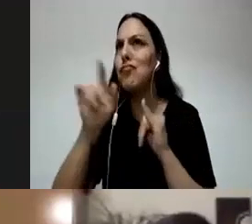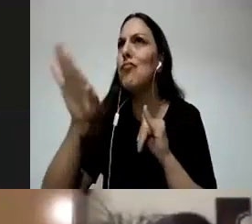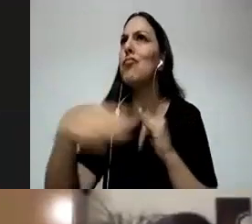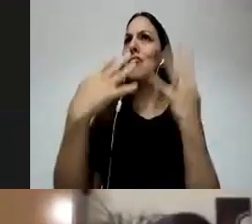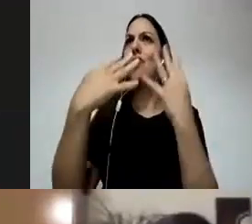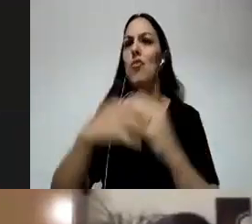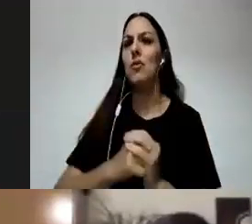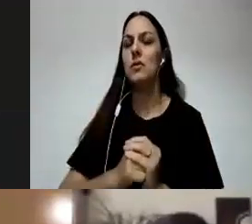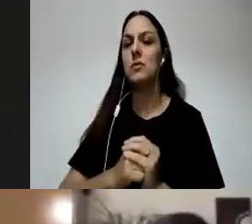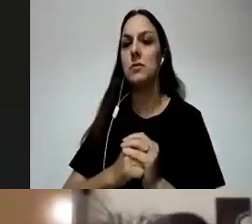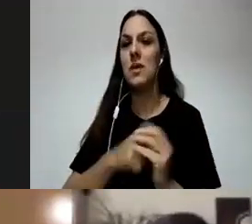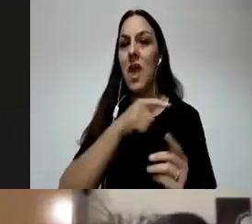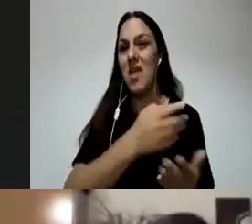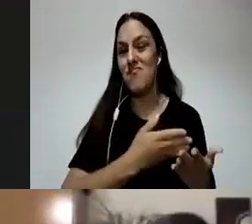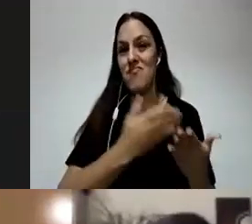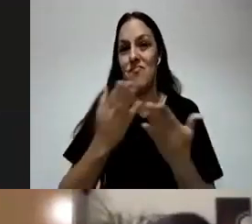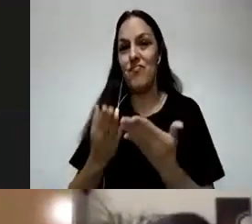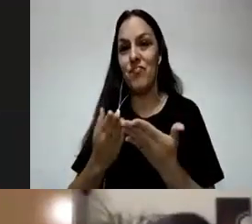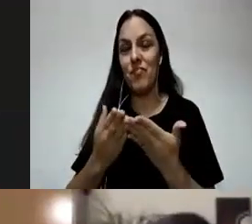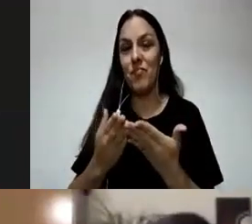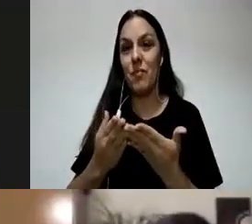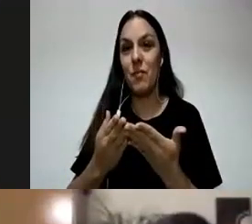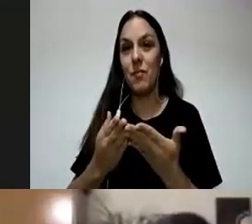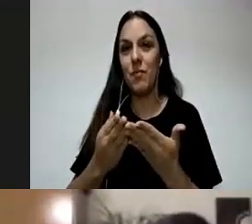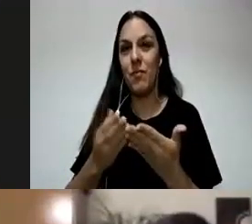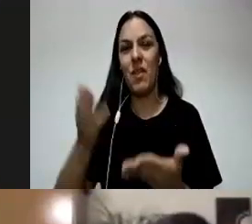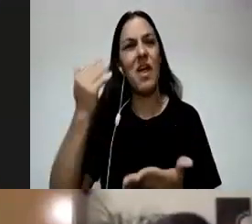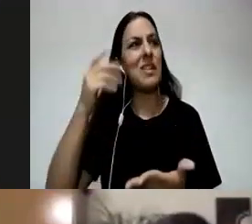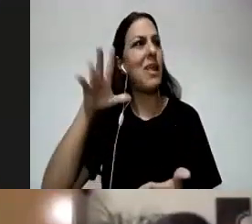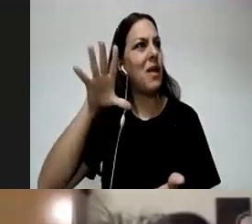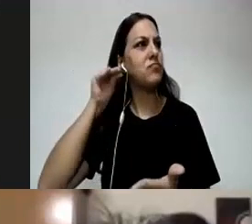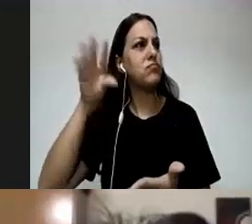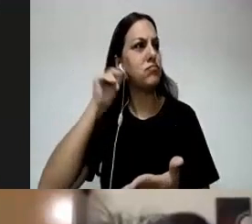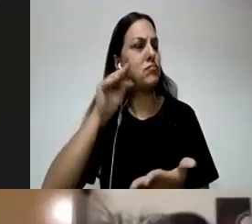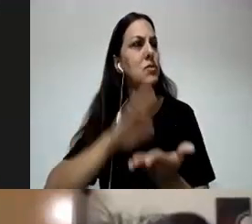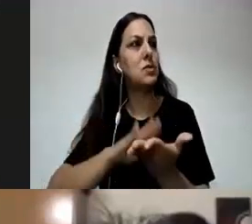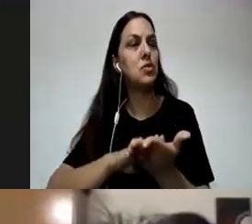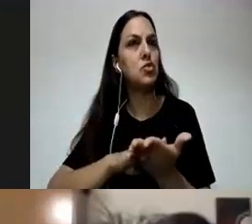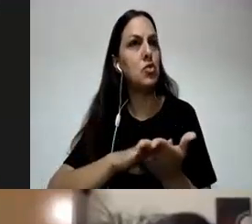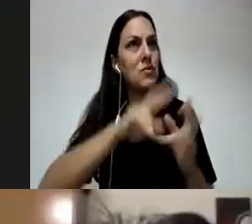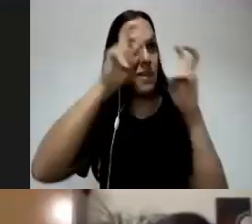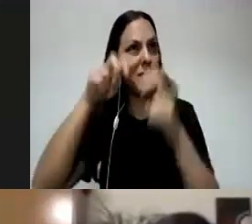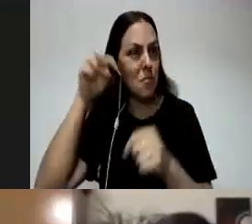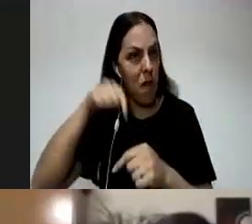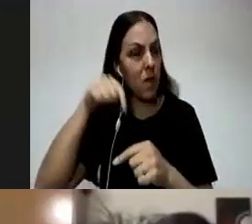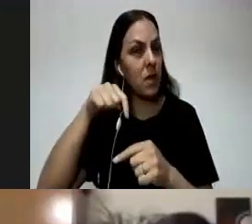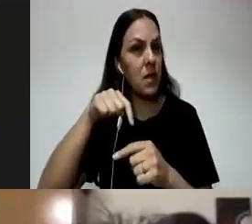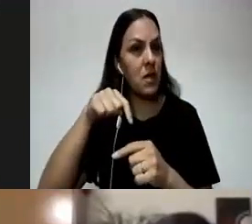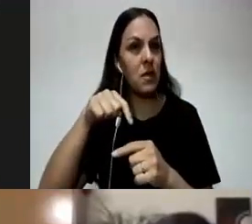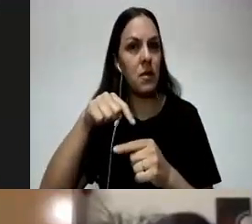que es quien va a disertar y quien lo he escuchado hablar de esta temática y la verdad